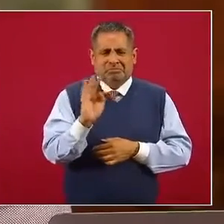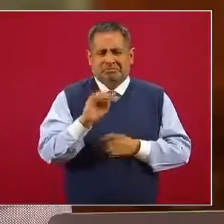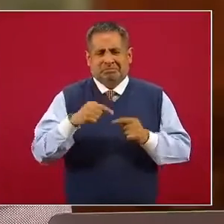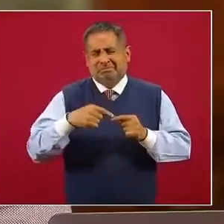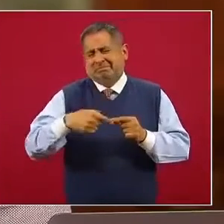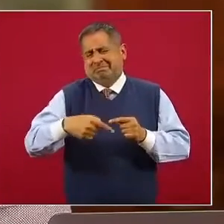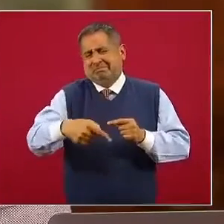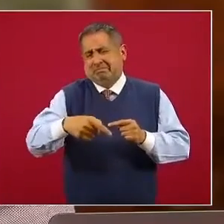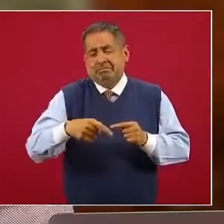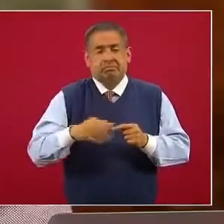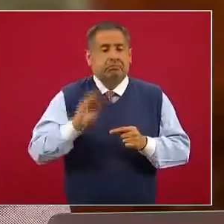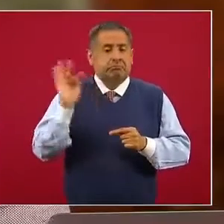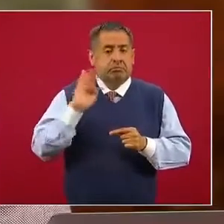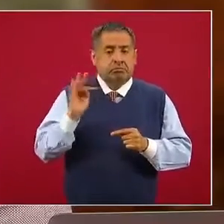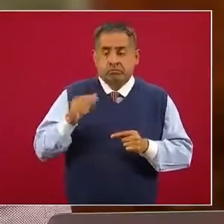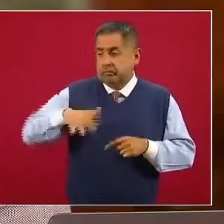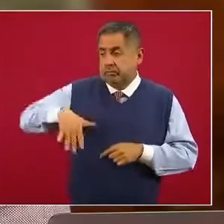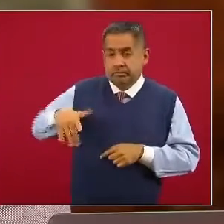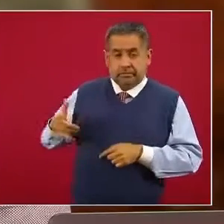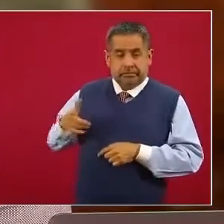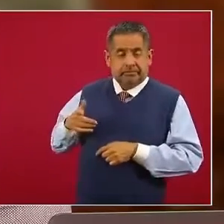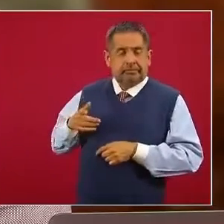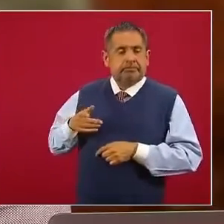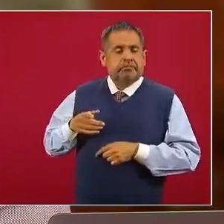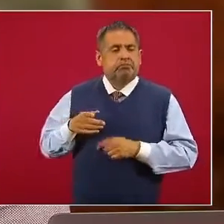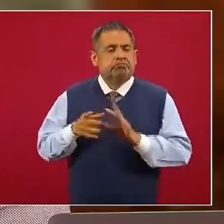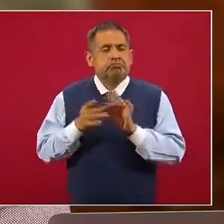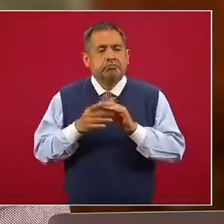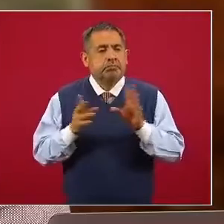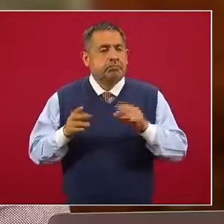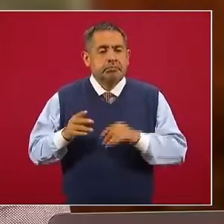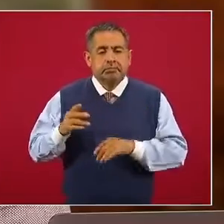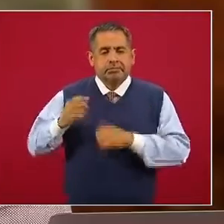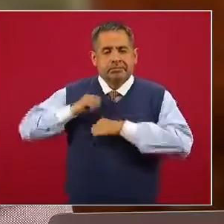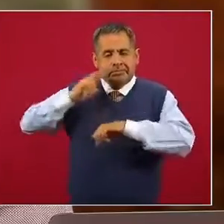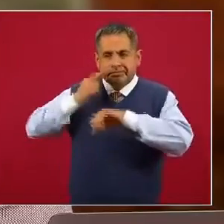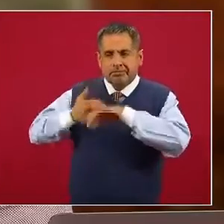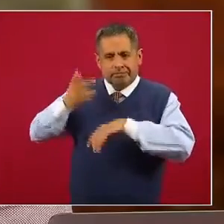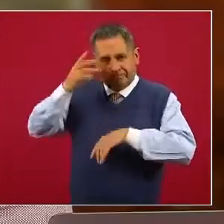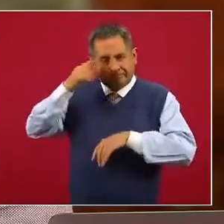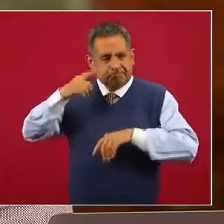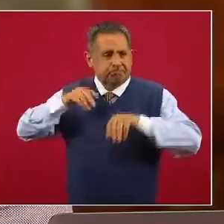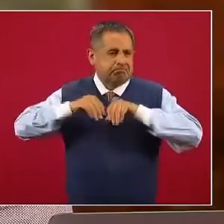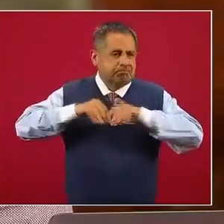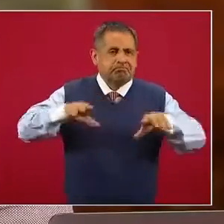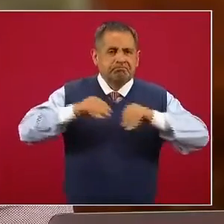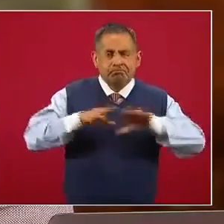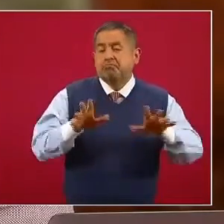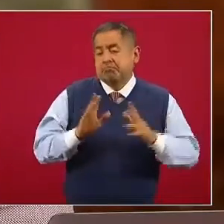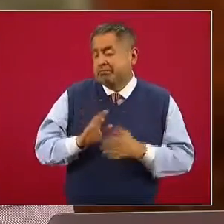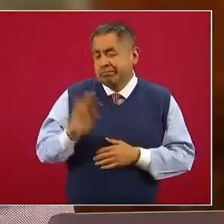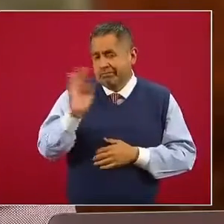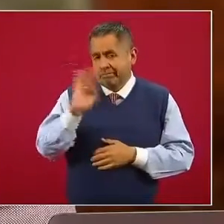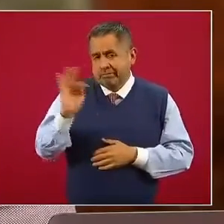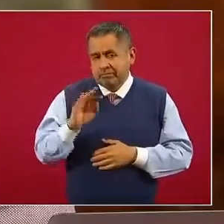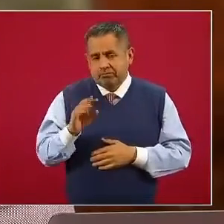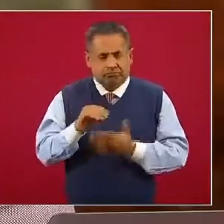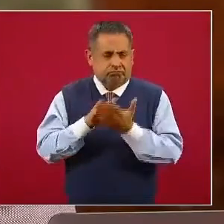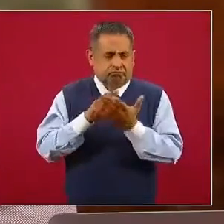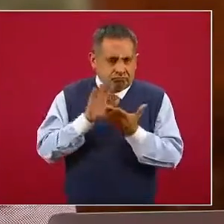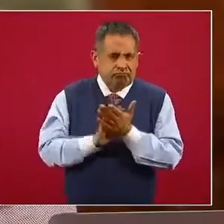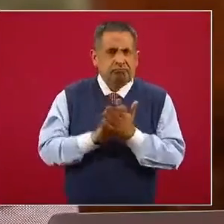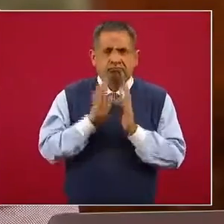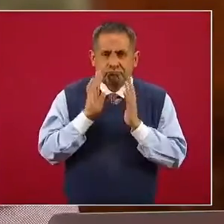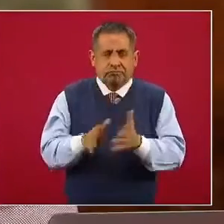pudiera como lo comentó el subsecretario, la Dirección General de Calidad y Educación en Salud ya confirmarnos